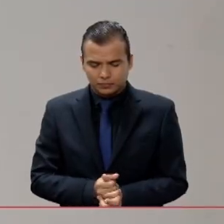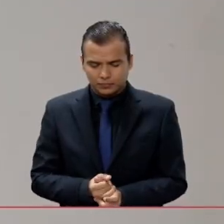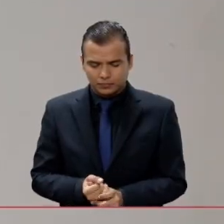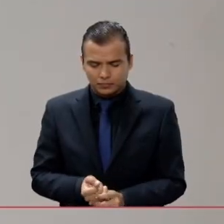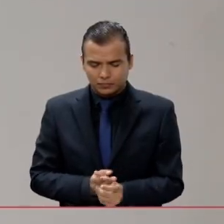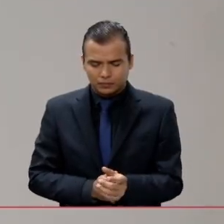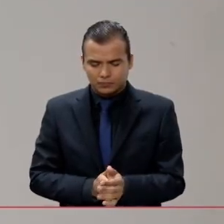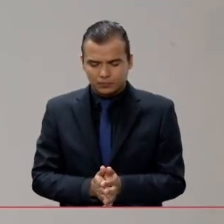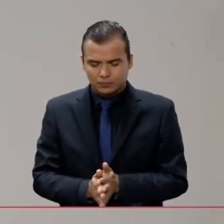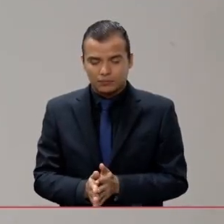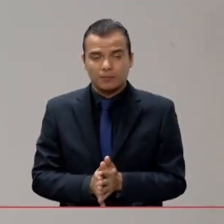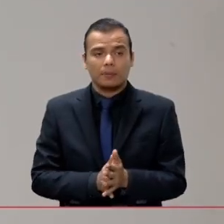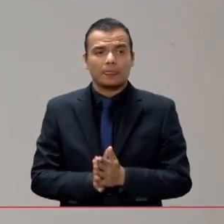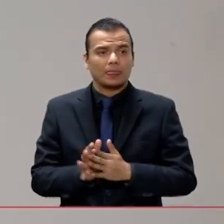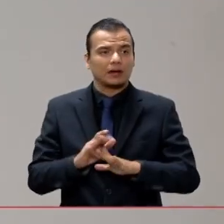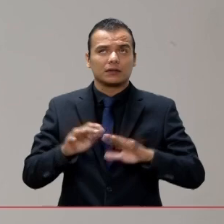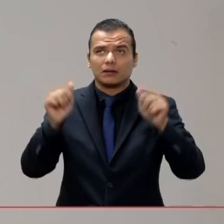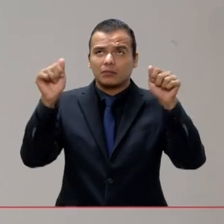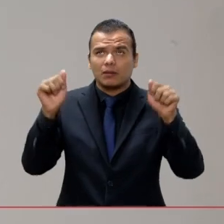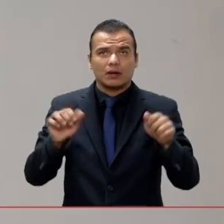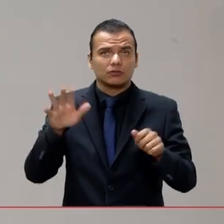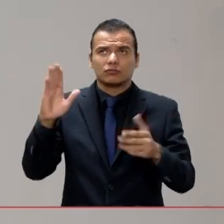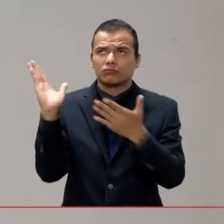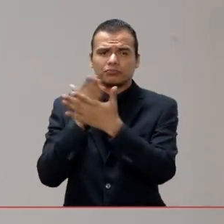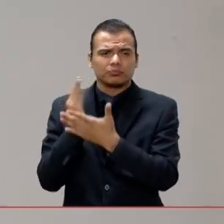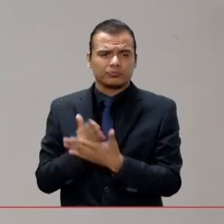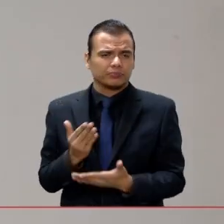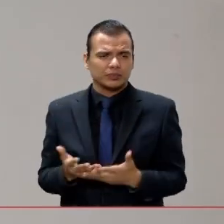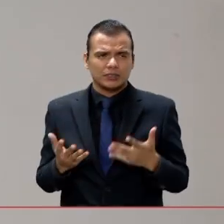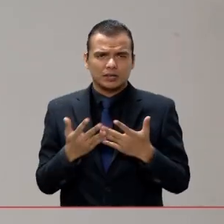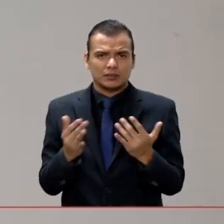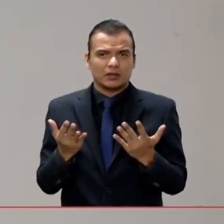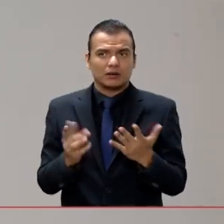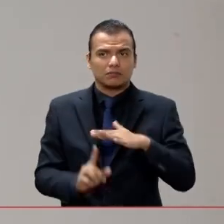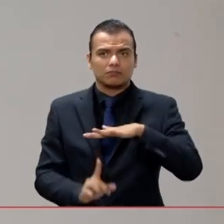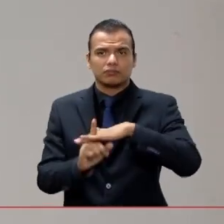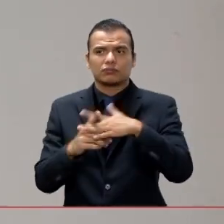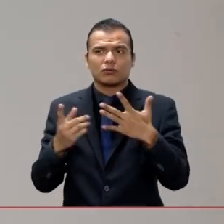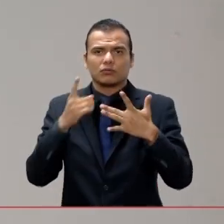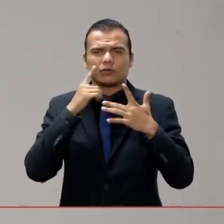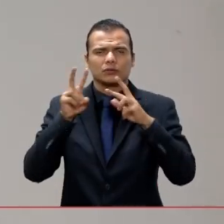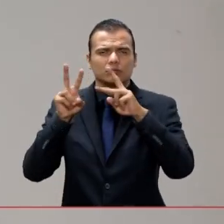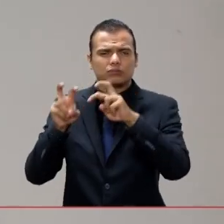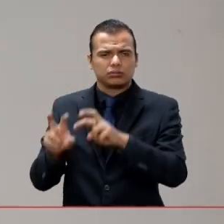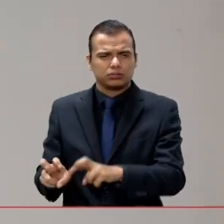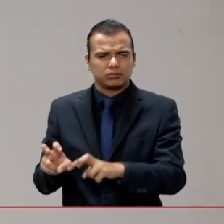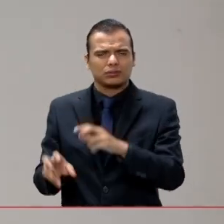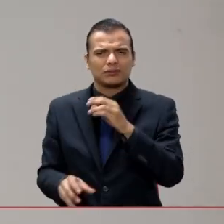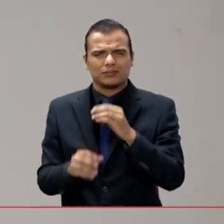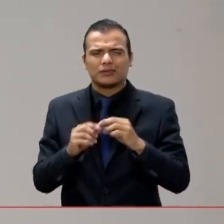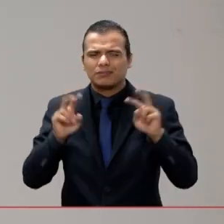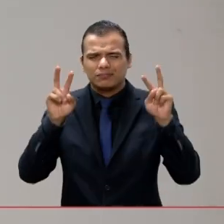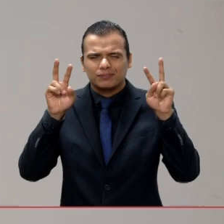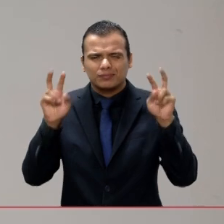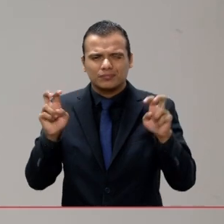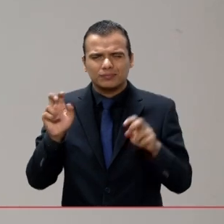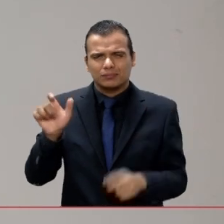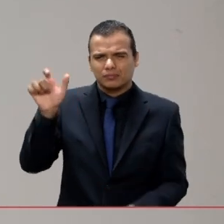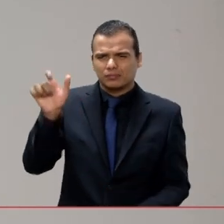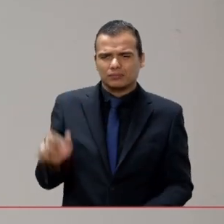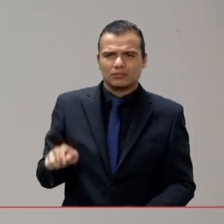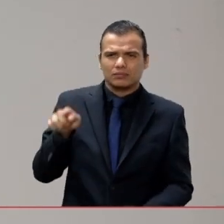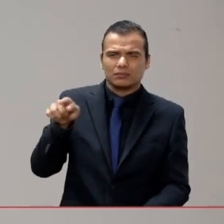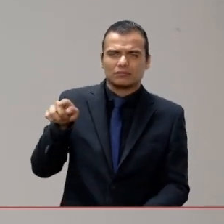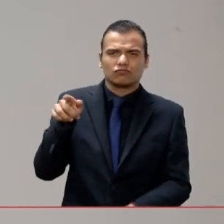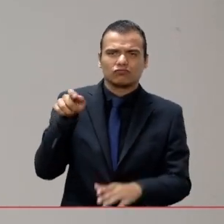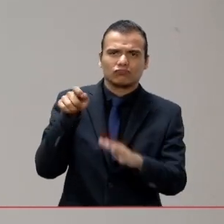Dichas pancartas ya fueron retiradas por la Policía Nacional y en este momento esos hechos son materia de investigación. Por otro lado, lamentamos